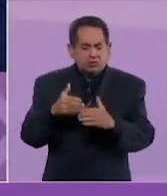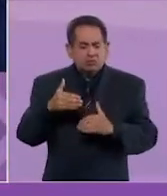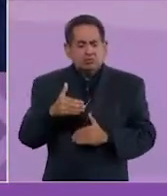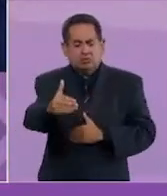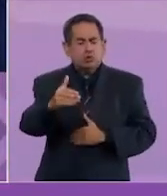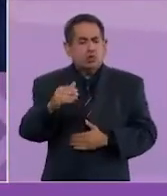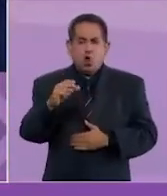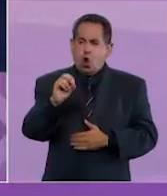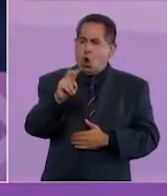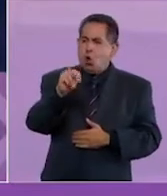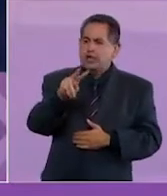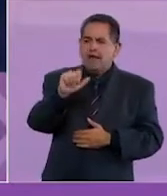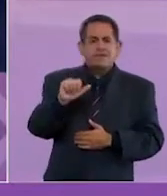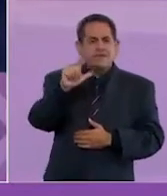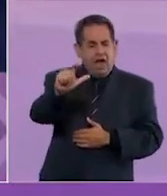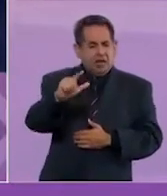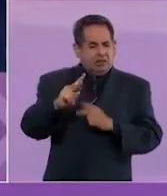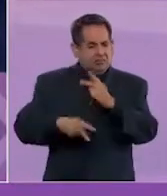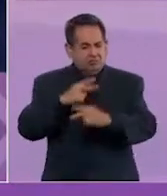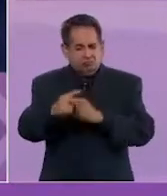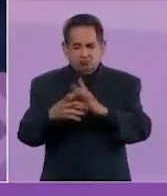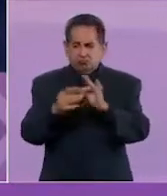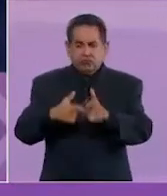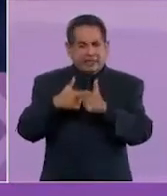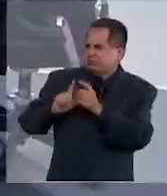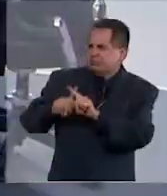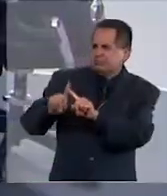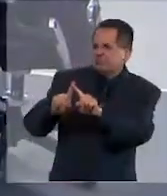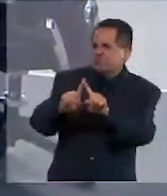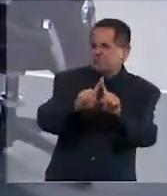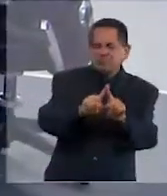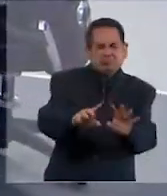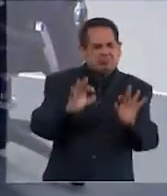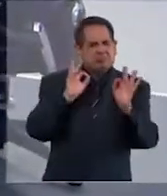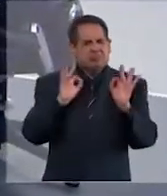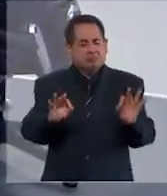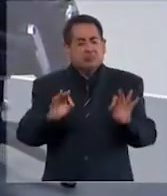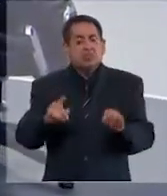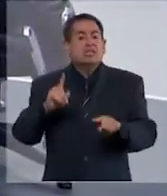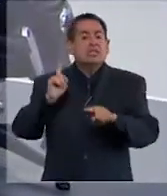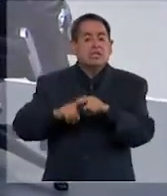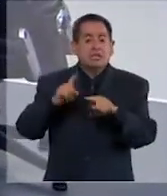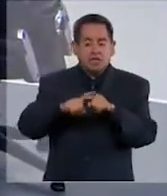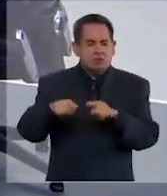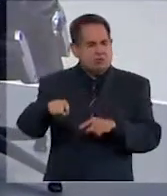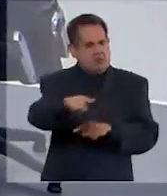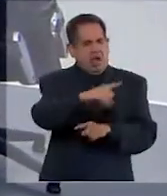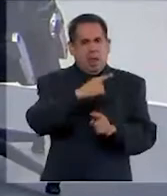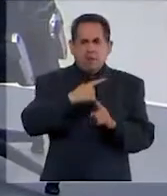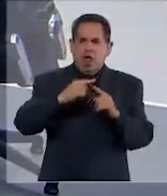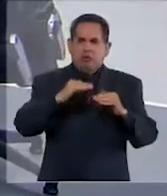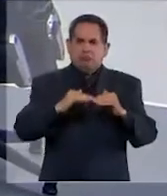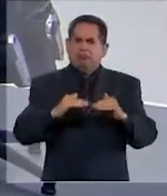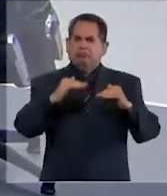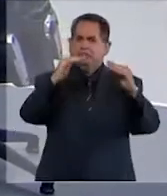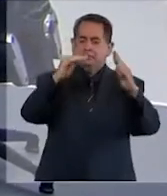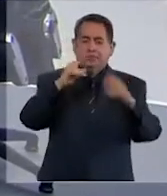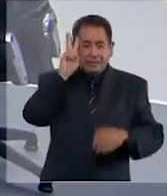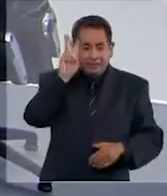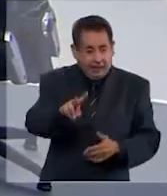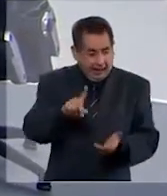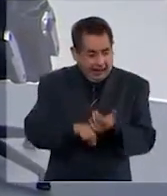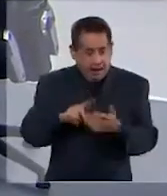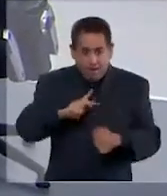las 21 horas y las 23 horas con cuatro minutos sintonizaron el último debate presidencial al